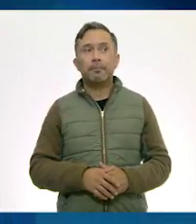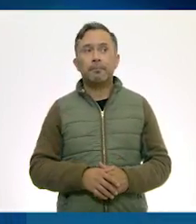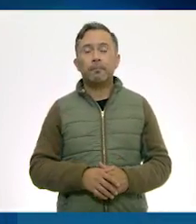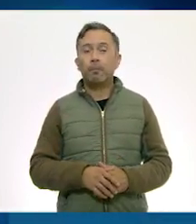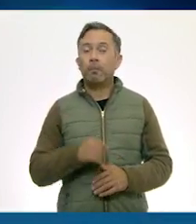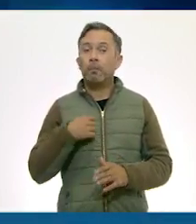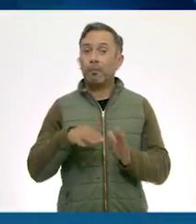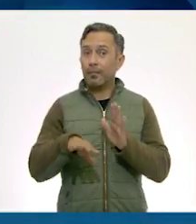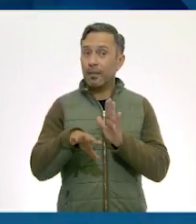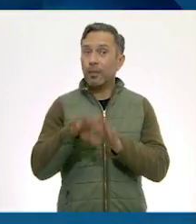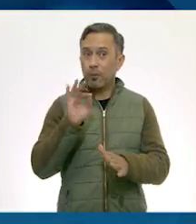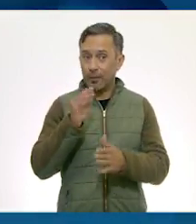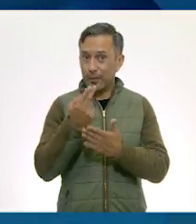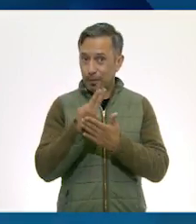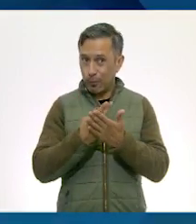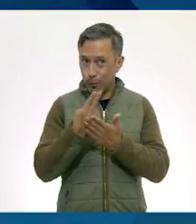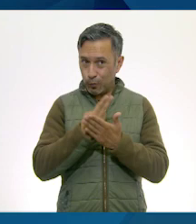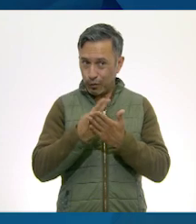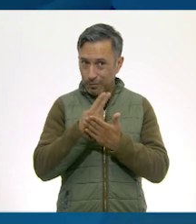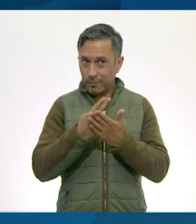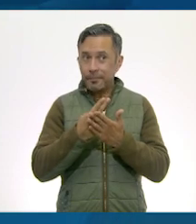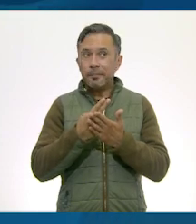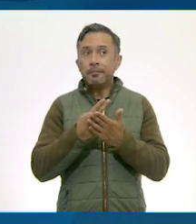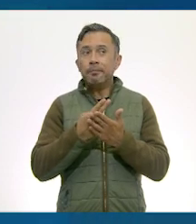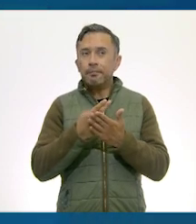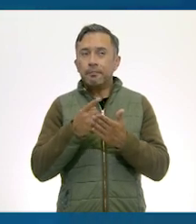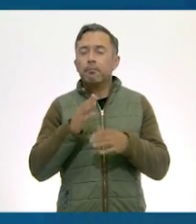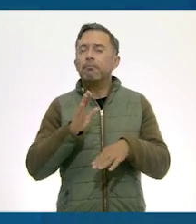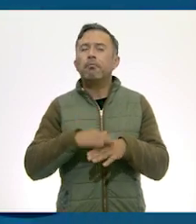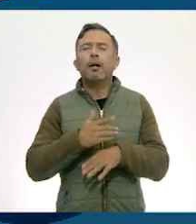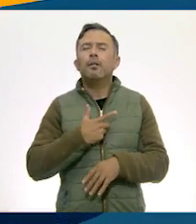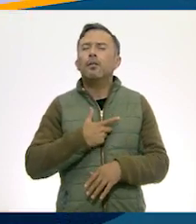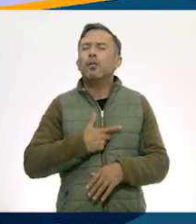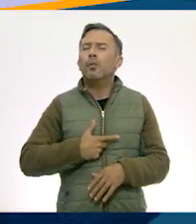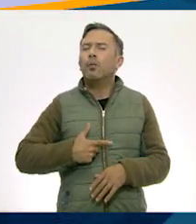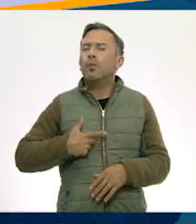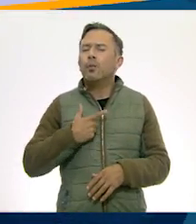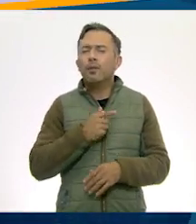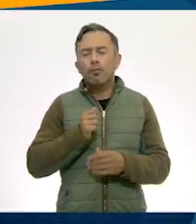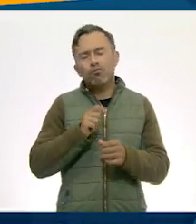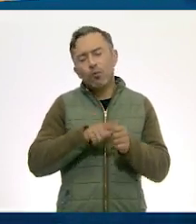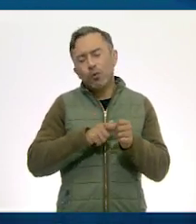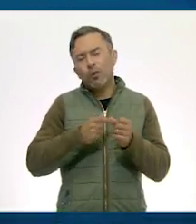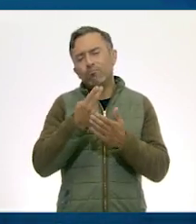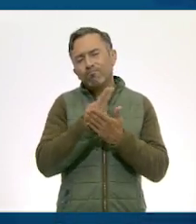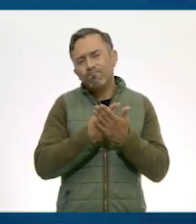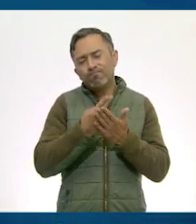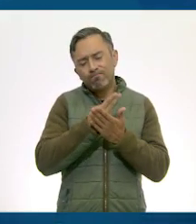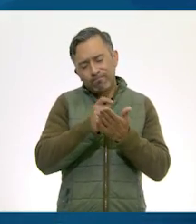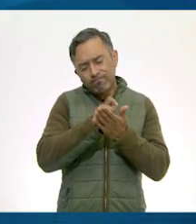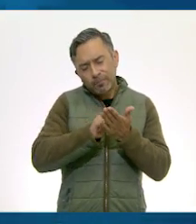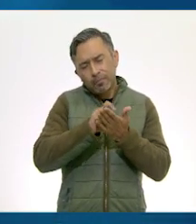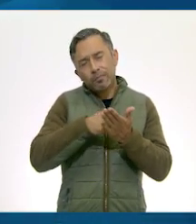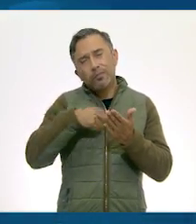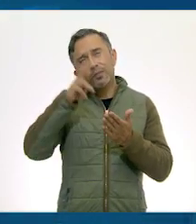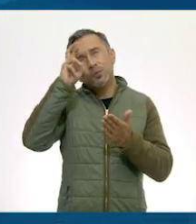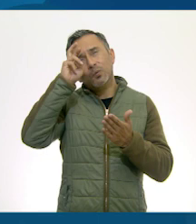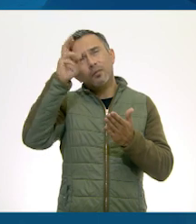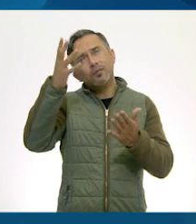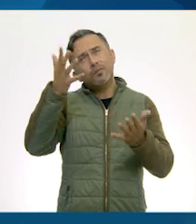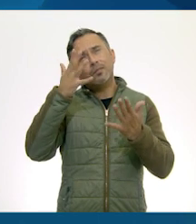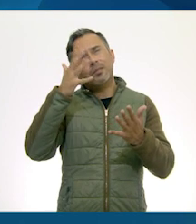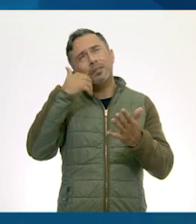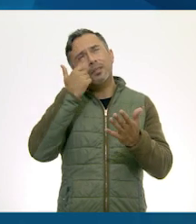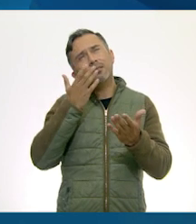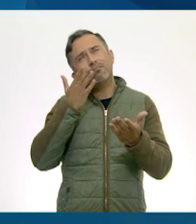encontré estos dibujos y me puse a colorear los que más me gustaron. Es que mi sueño es conocerlos